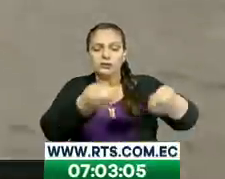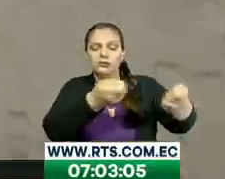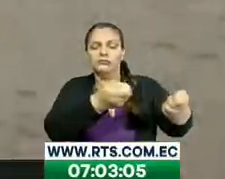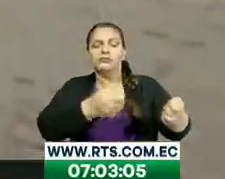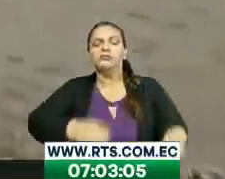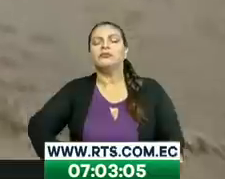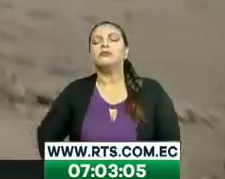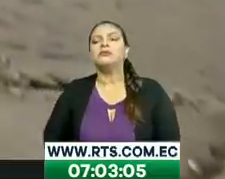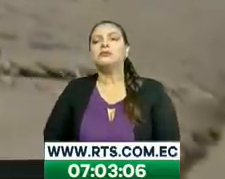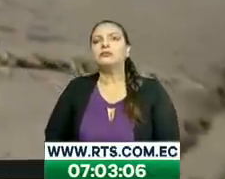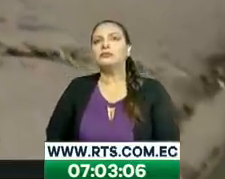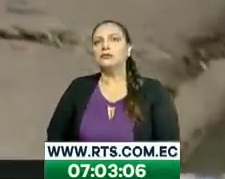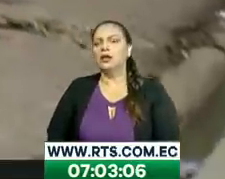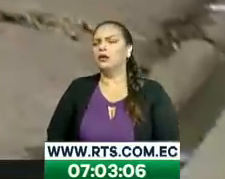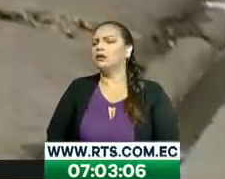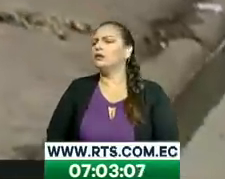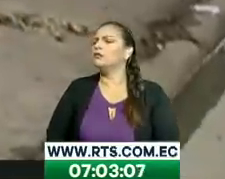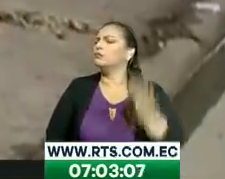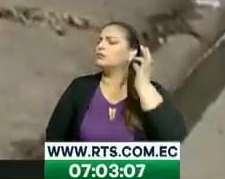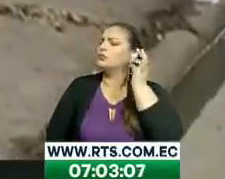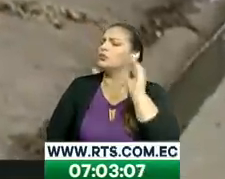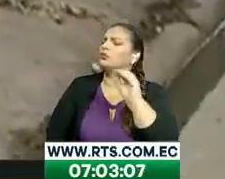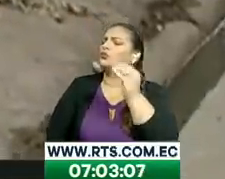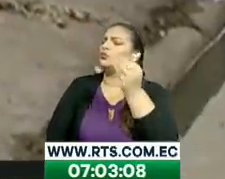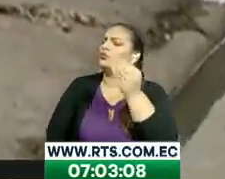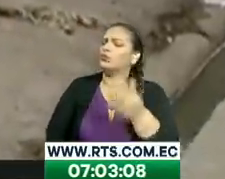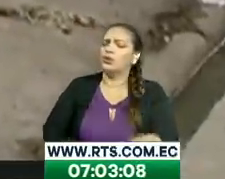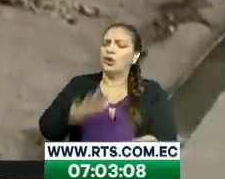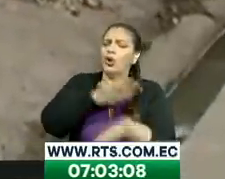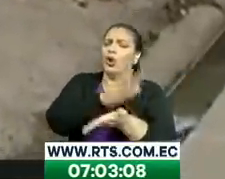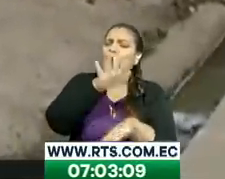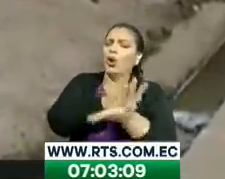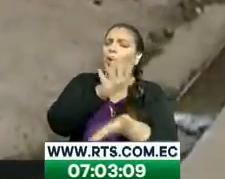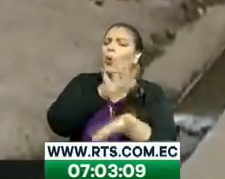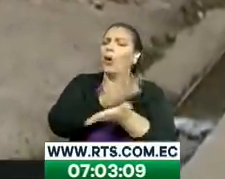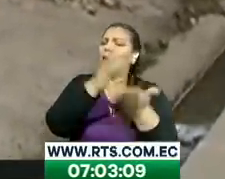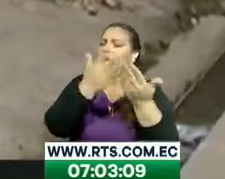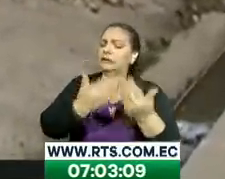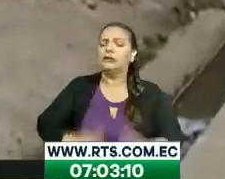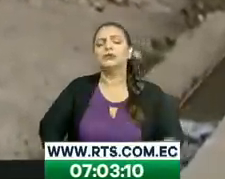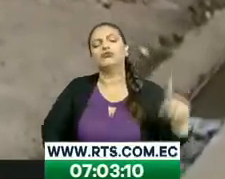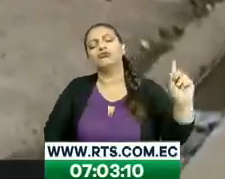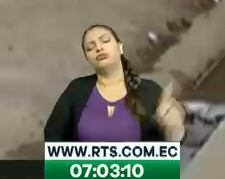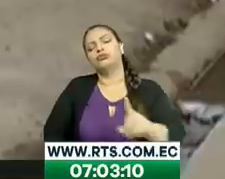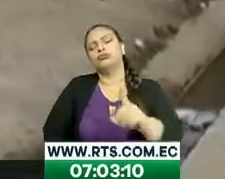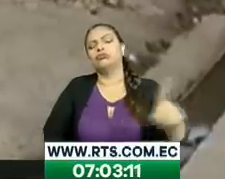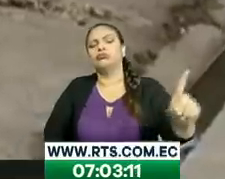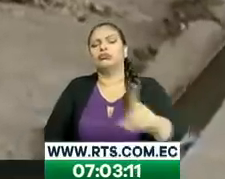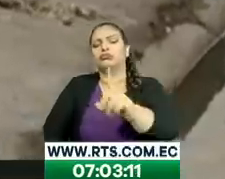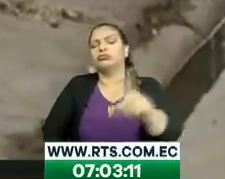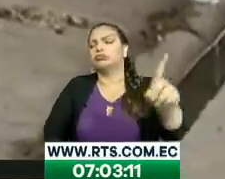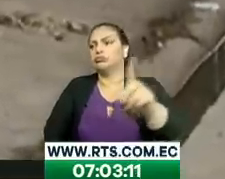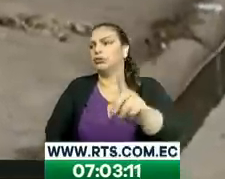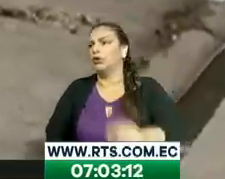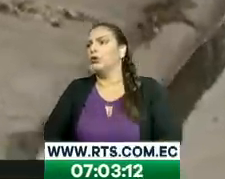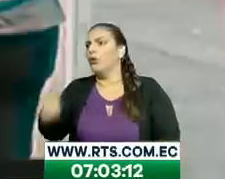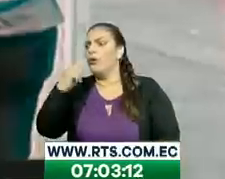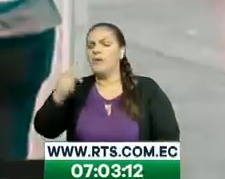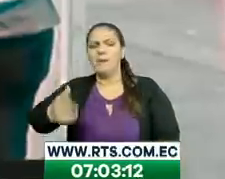viene de su escuela y por un desalmado mire lo que le pasó gracias a dios solamente fue herida la